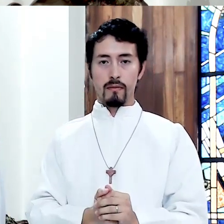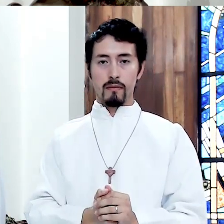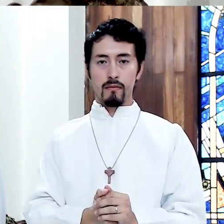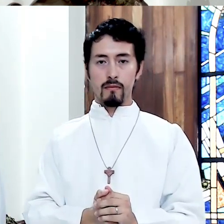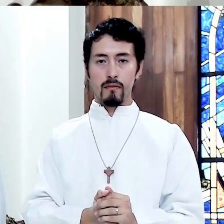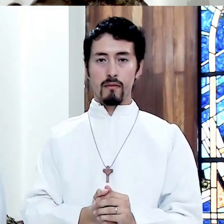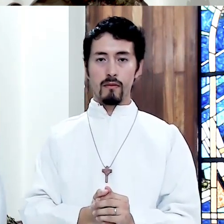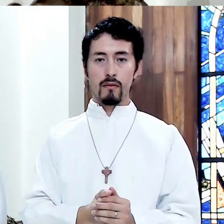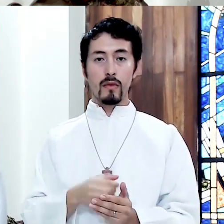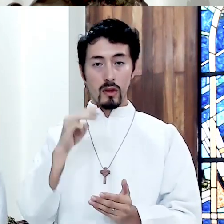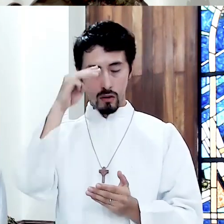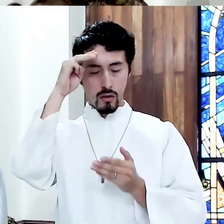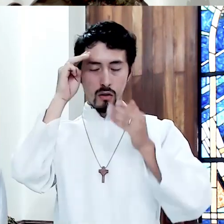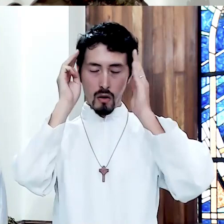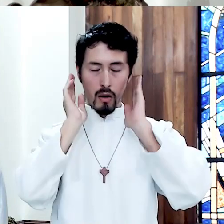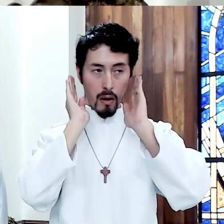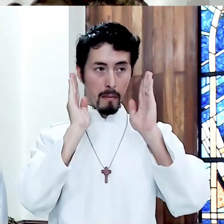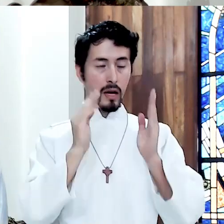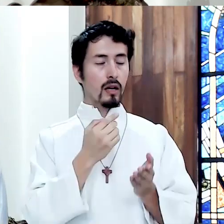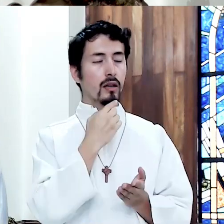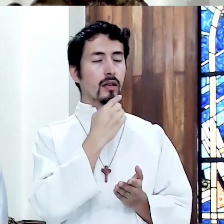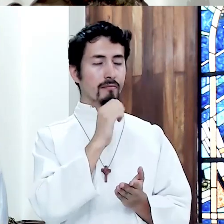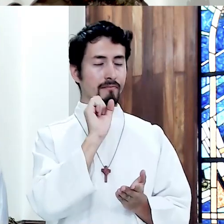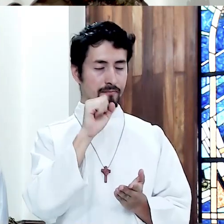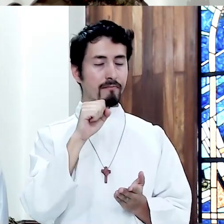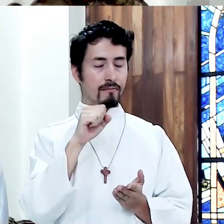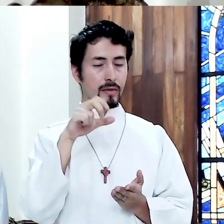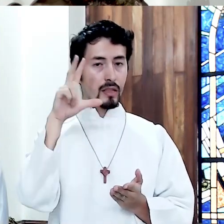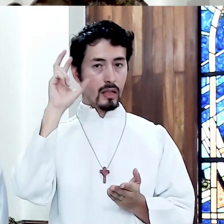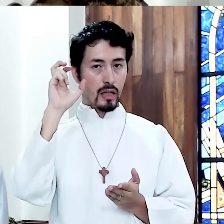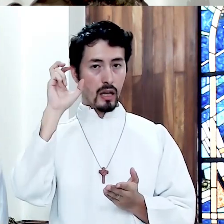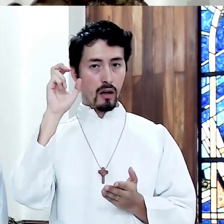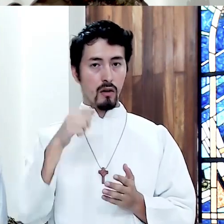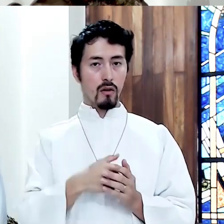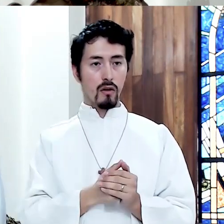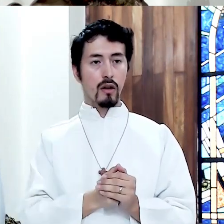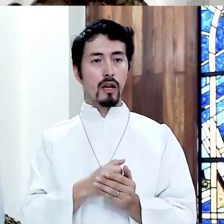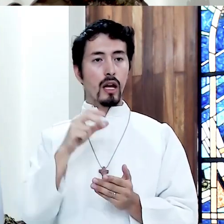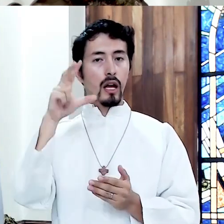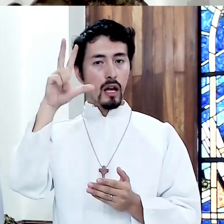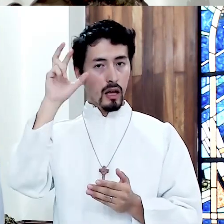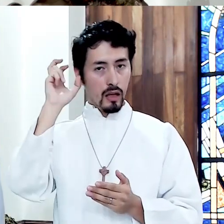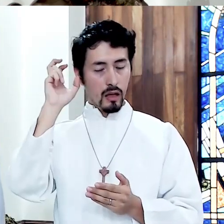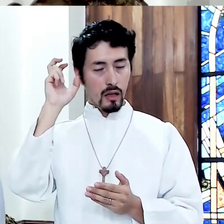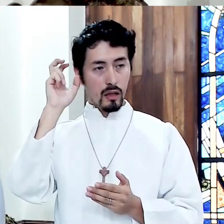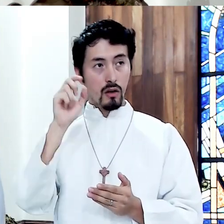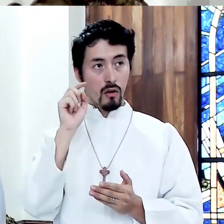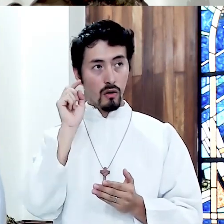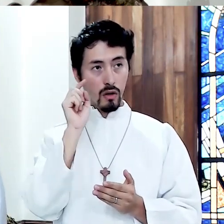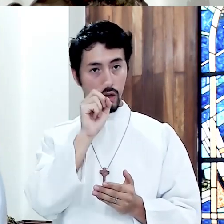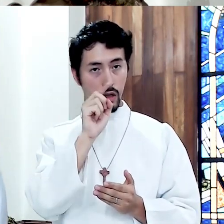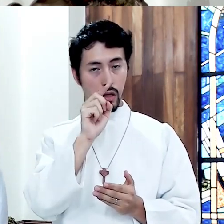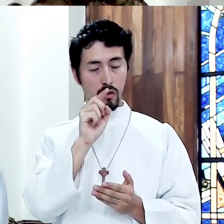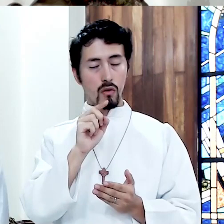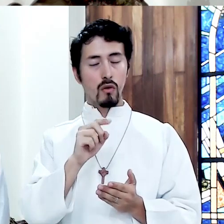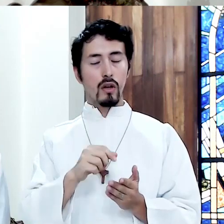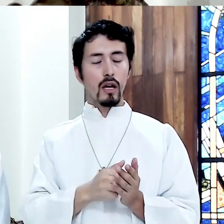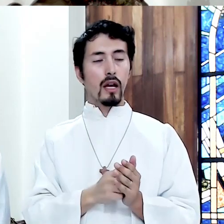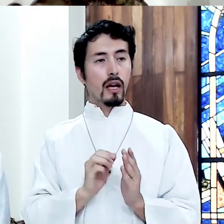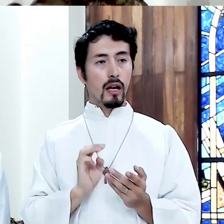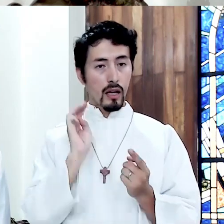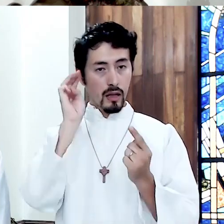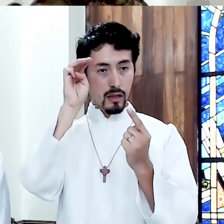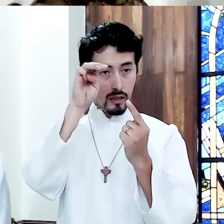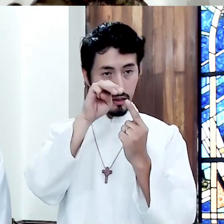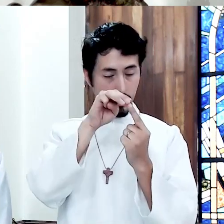Ella le contestó, sí, Señor. Creo firmemente que tú eres el Mesías, el